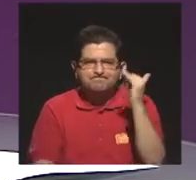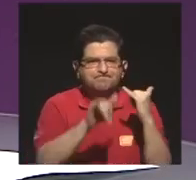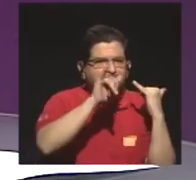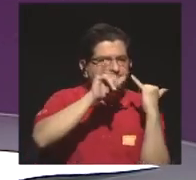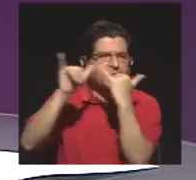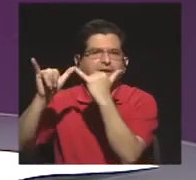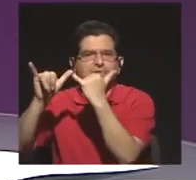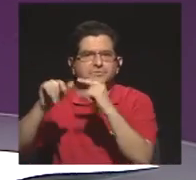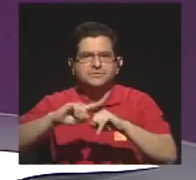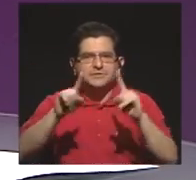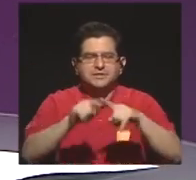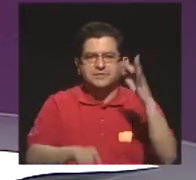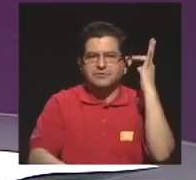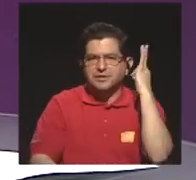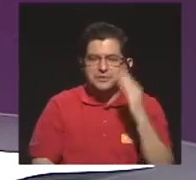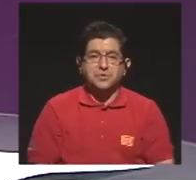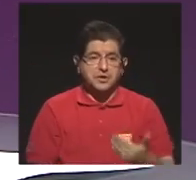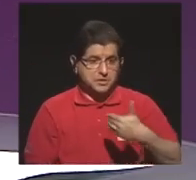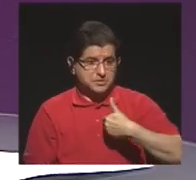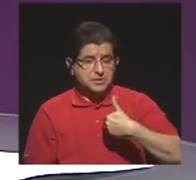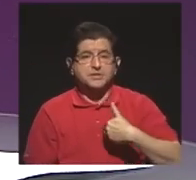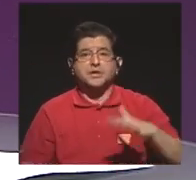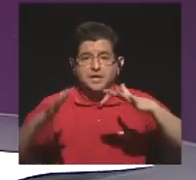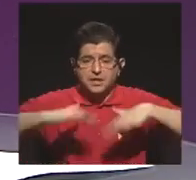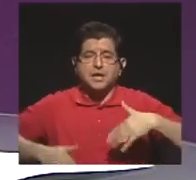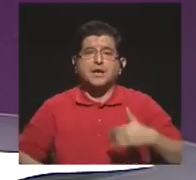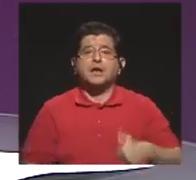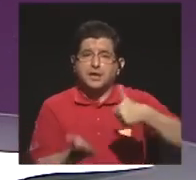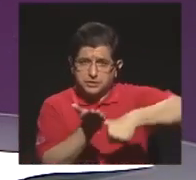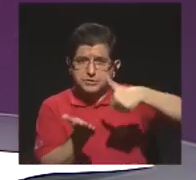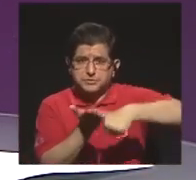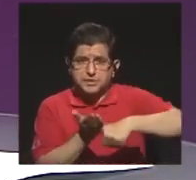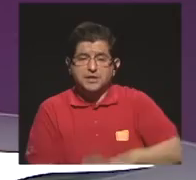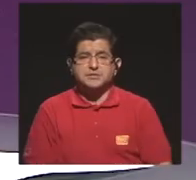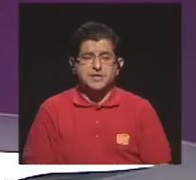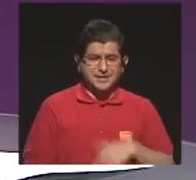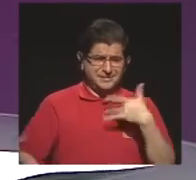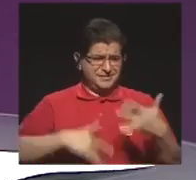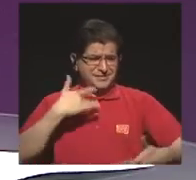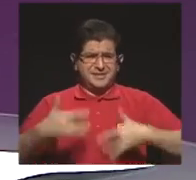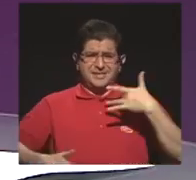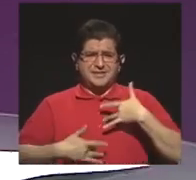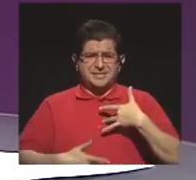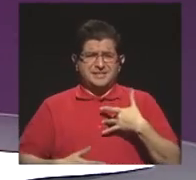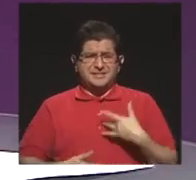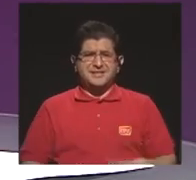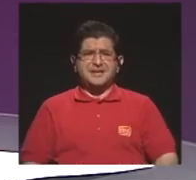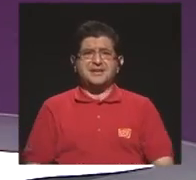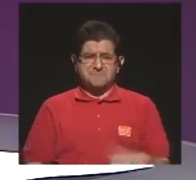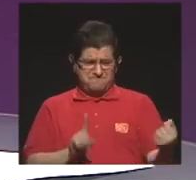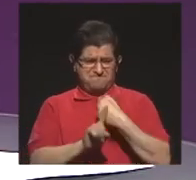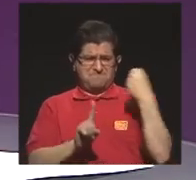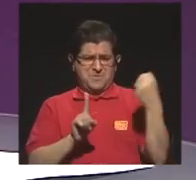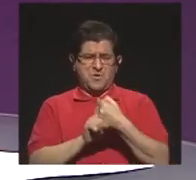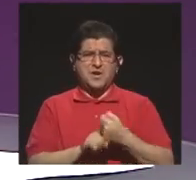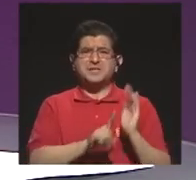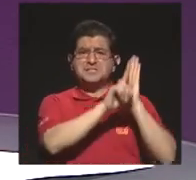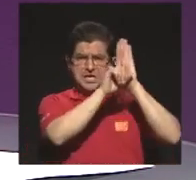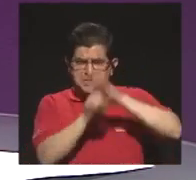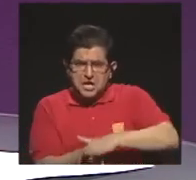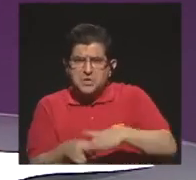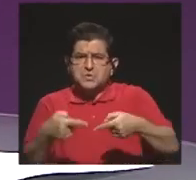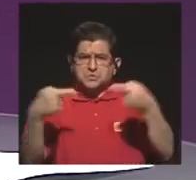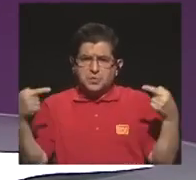denuncias de mujeres que están en puestos de elección, que se sienten evidentemente violentadas y